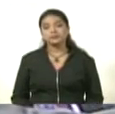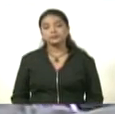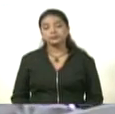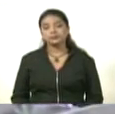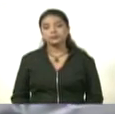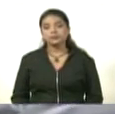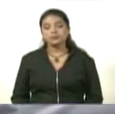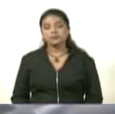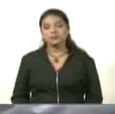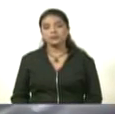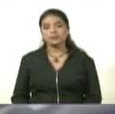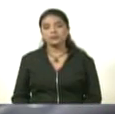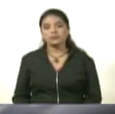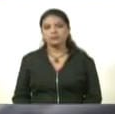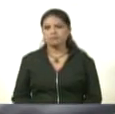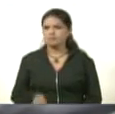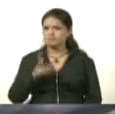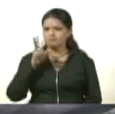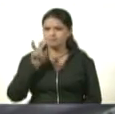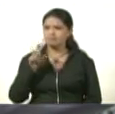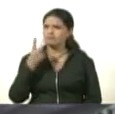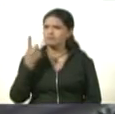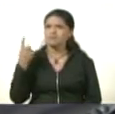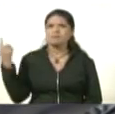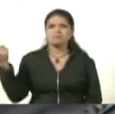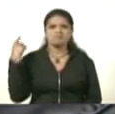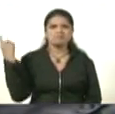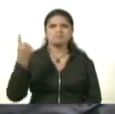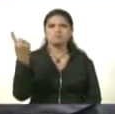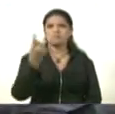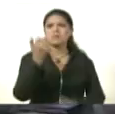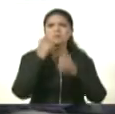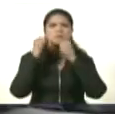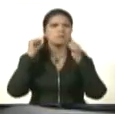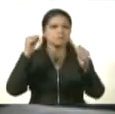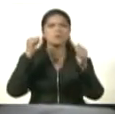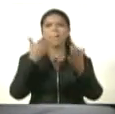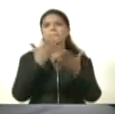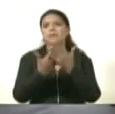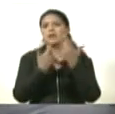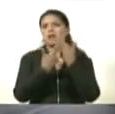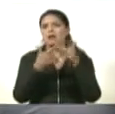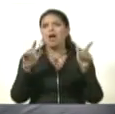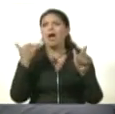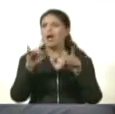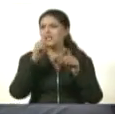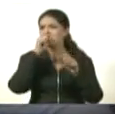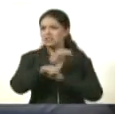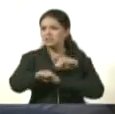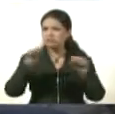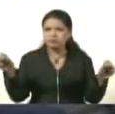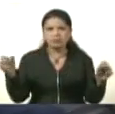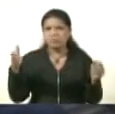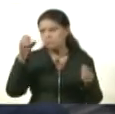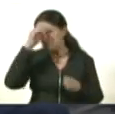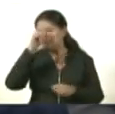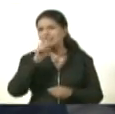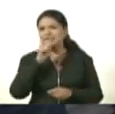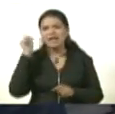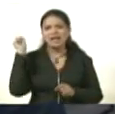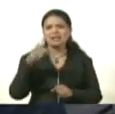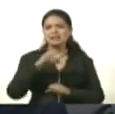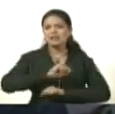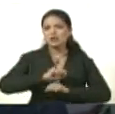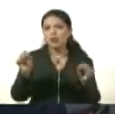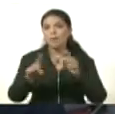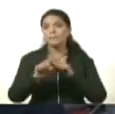que, extrañamente, hubo un helicóptero protestando por la libertad y que hay unas granadas que nadie sabe muy bien quién las tiró, pero que el